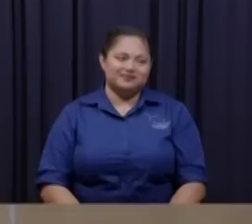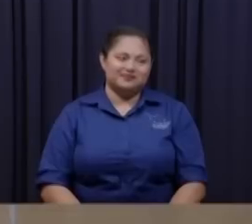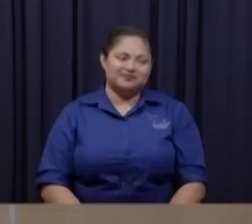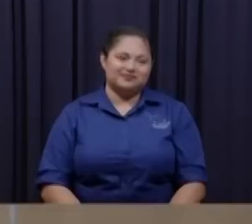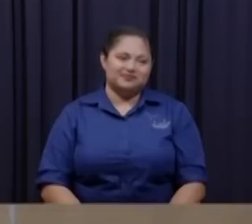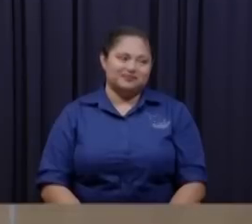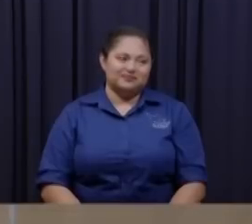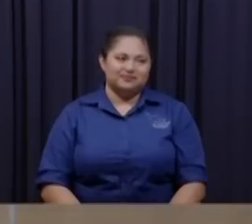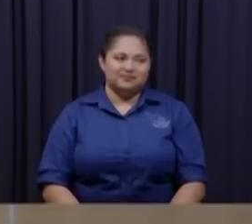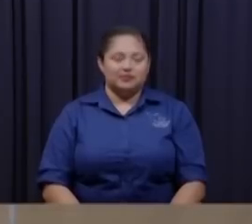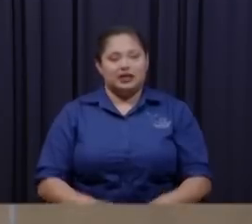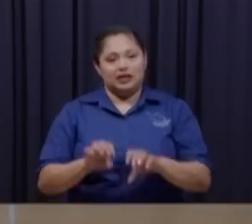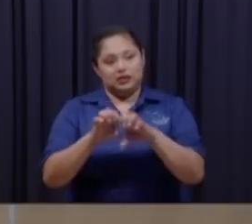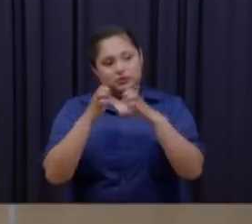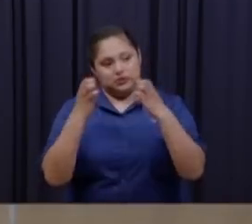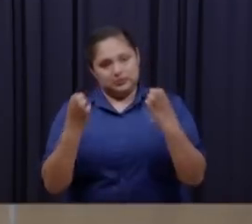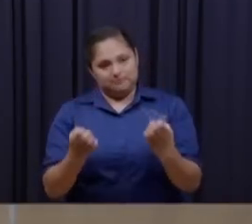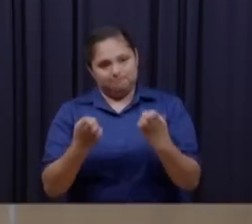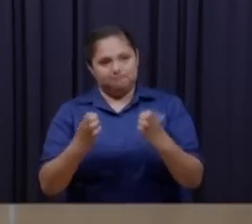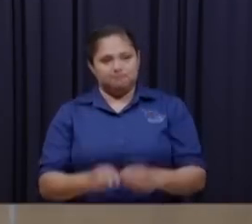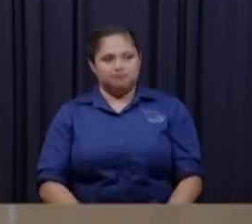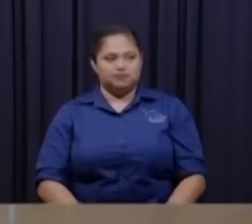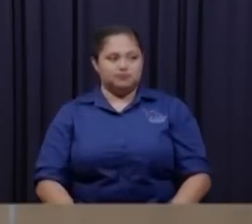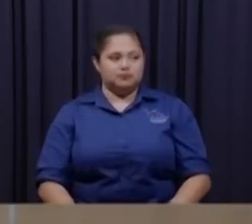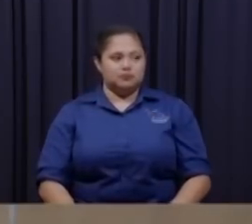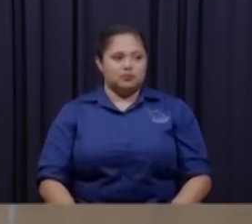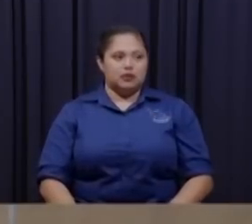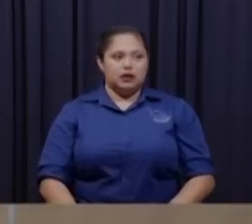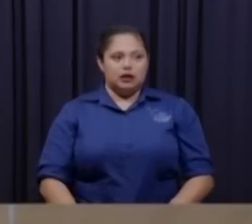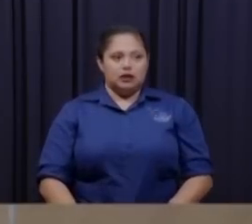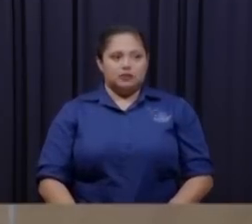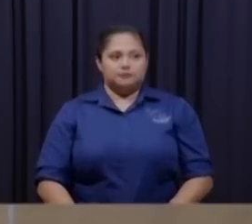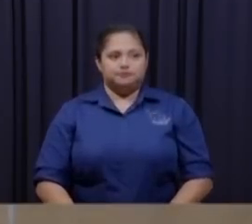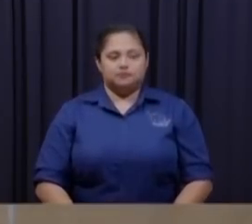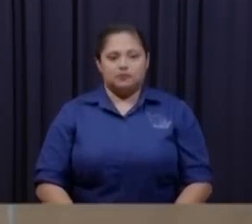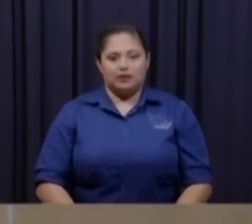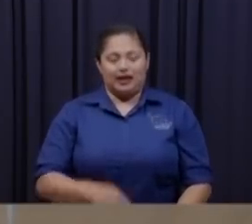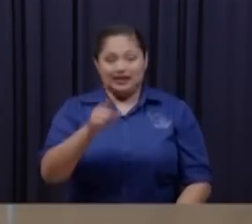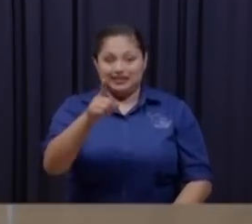666, ese no. Entonces, pusimos acá, y